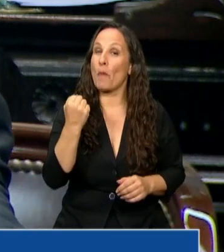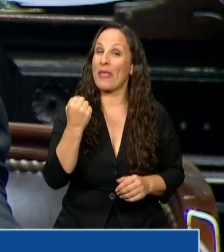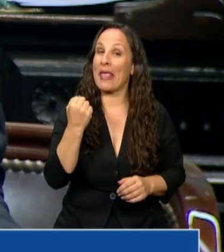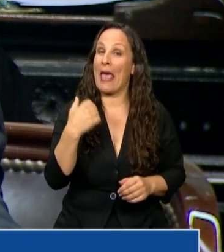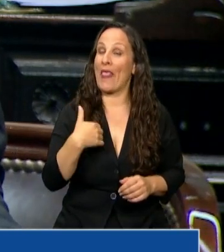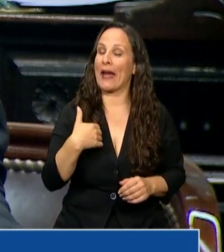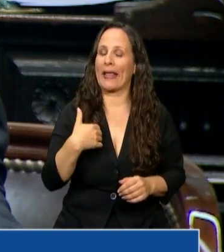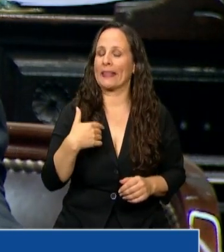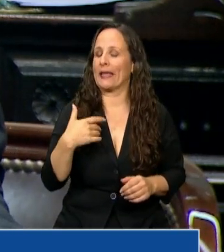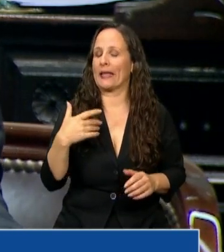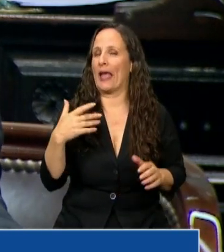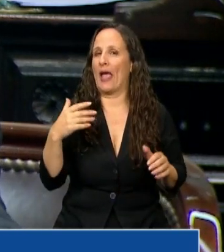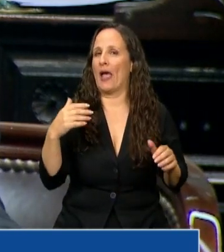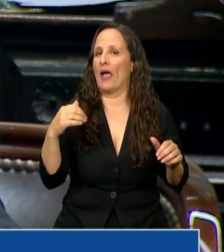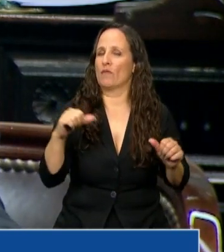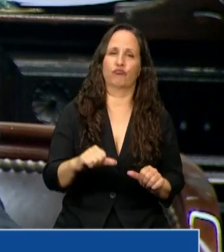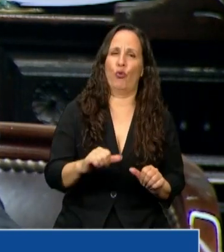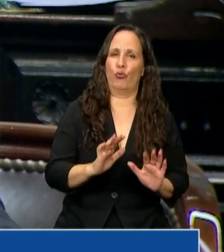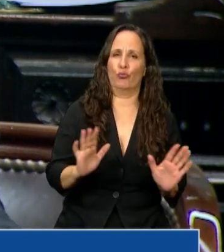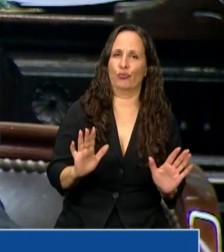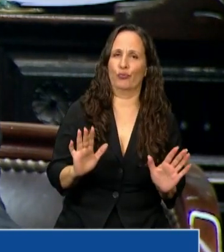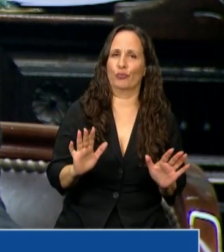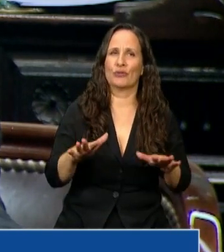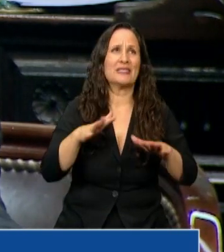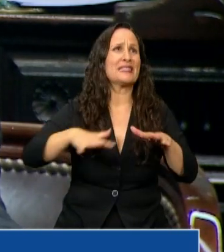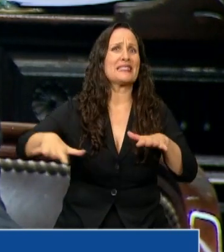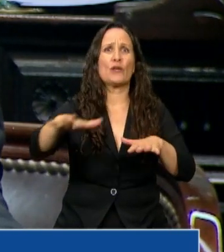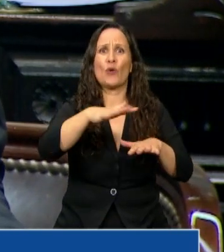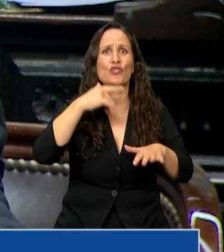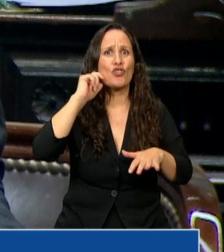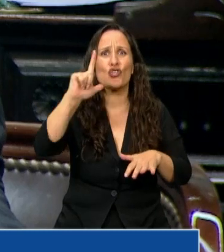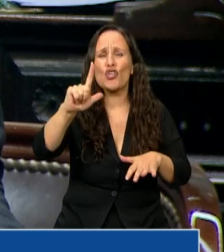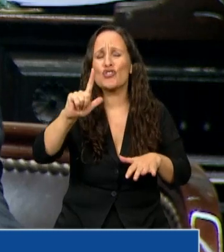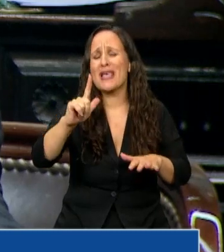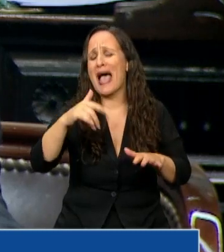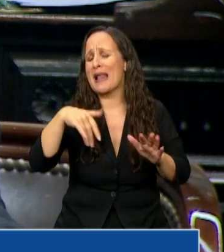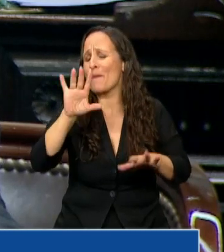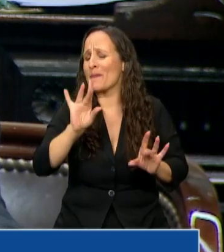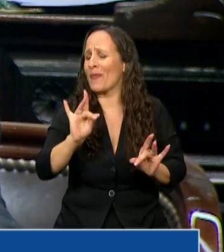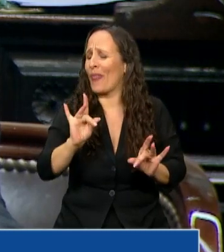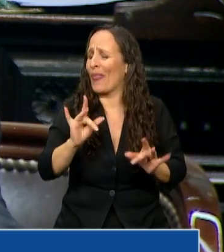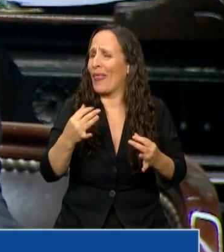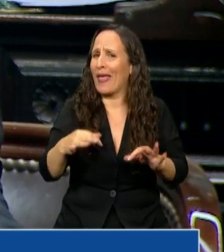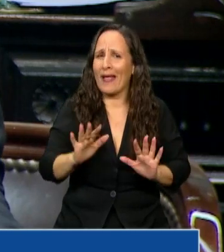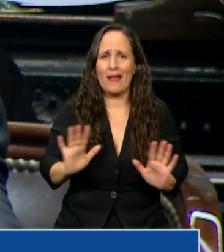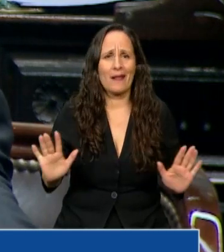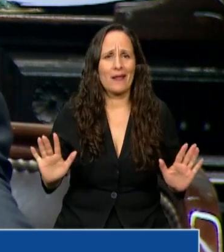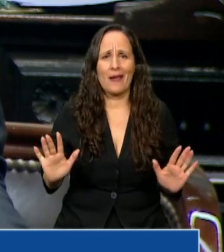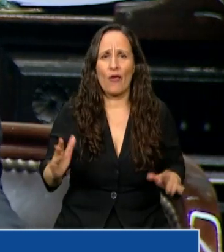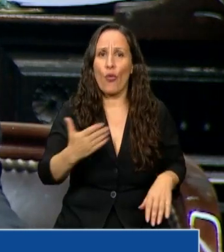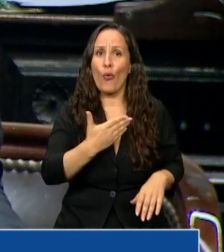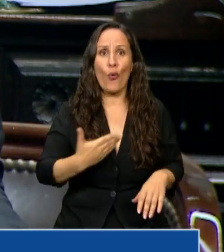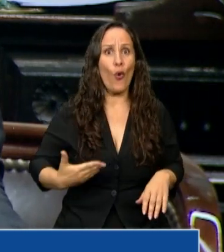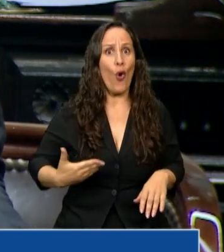nacional en un contexto social cada vez más dramático, cada vez más complejo. El Gobierno